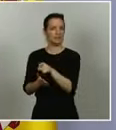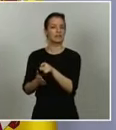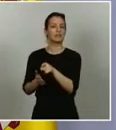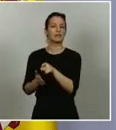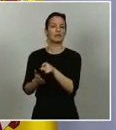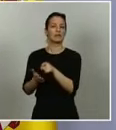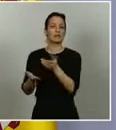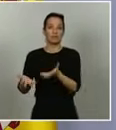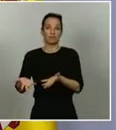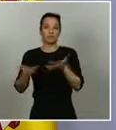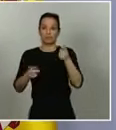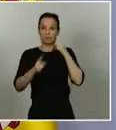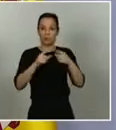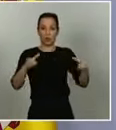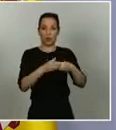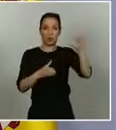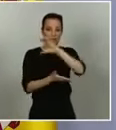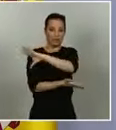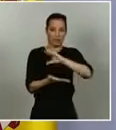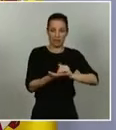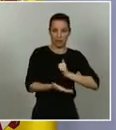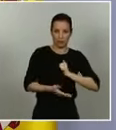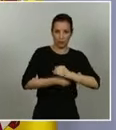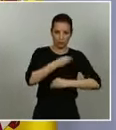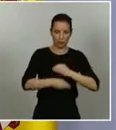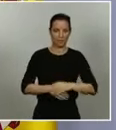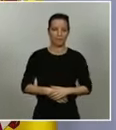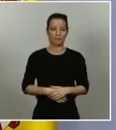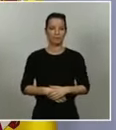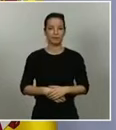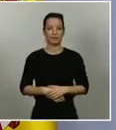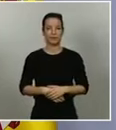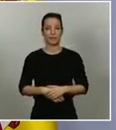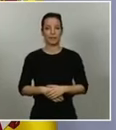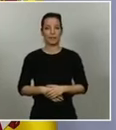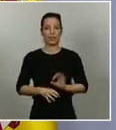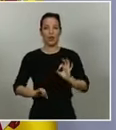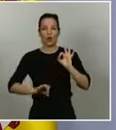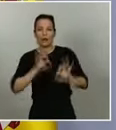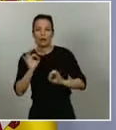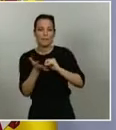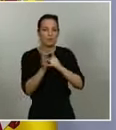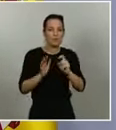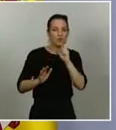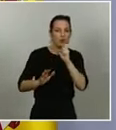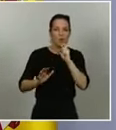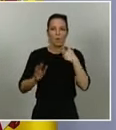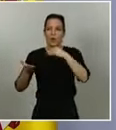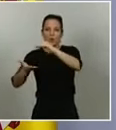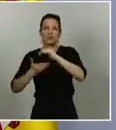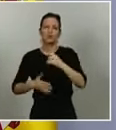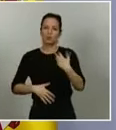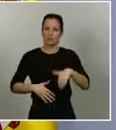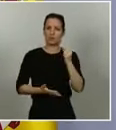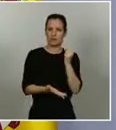la comunidad científica. También ha sido un reto la logística y el aprovisionamiento. Hemos utilizado las mismas técnicas